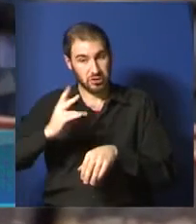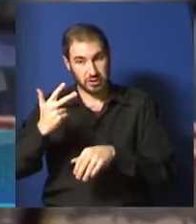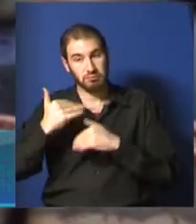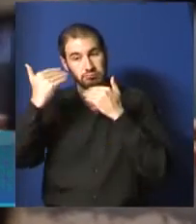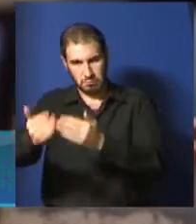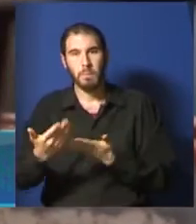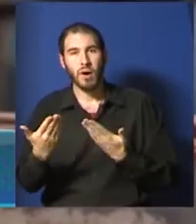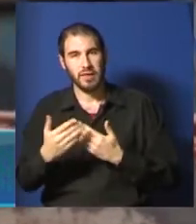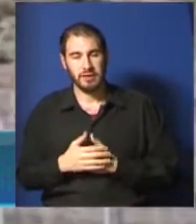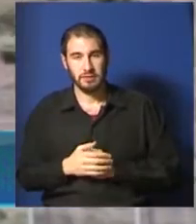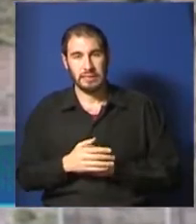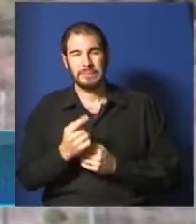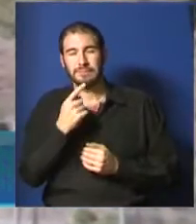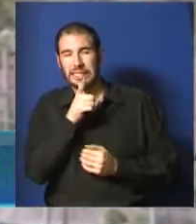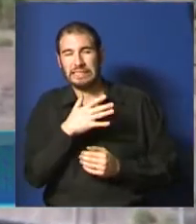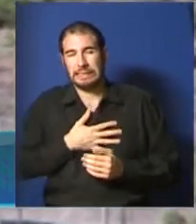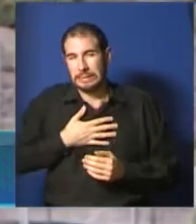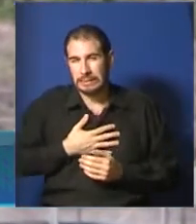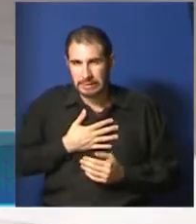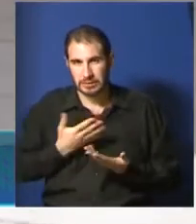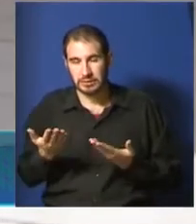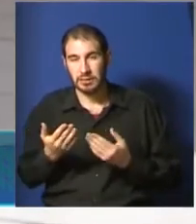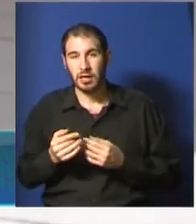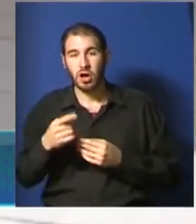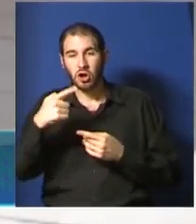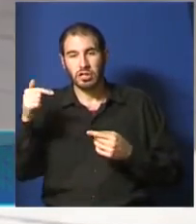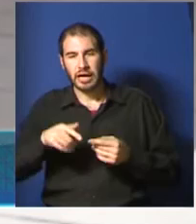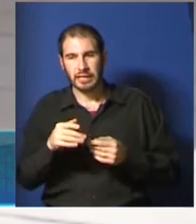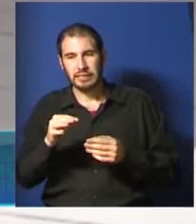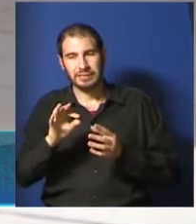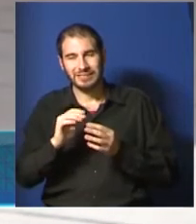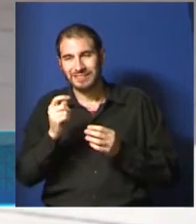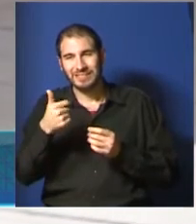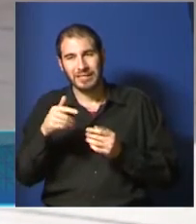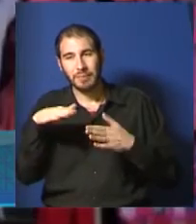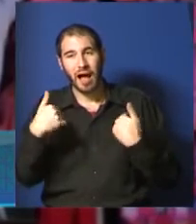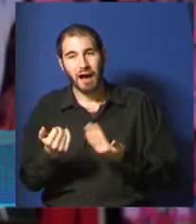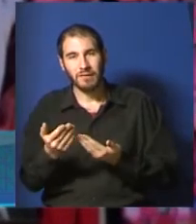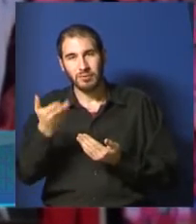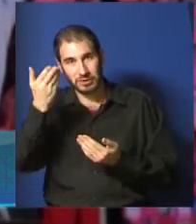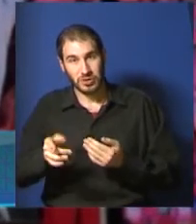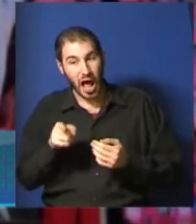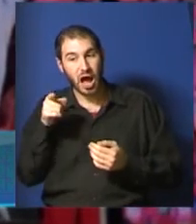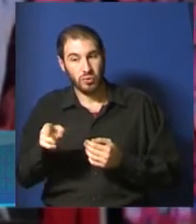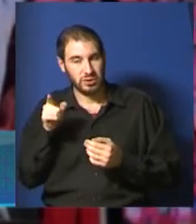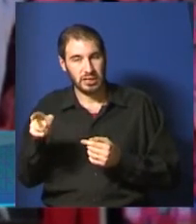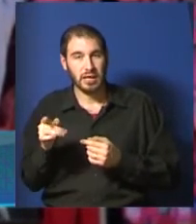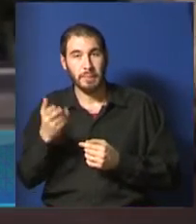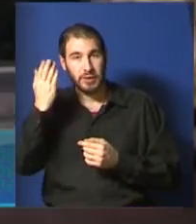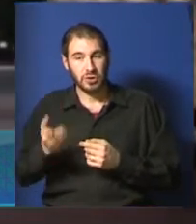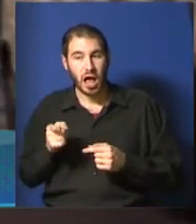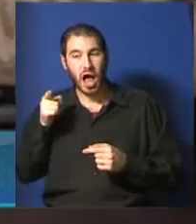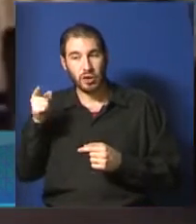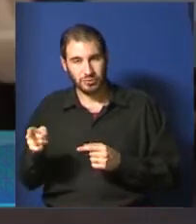Entonces, bueno, da la sensación de que el hilo se va a cortar siempre por el lado del imputado, que el imputado tengámoslo